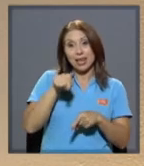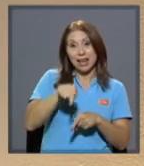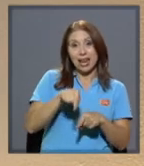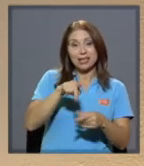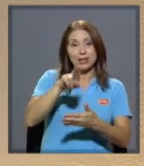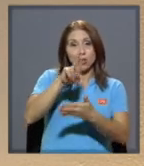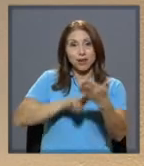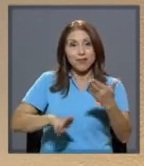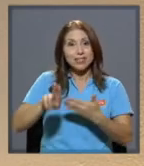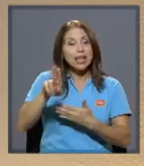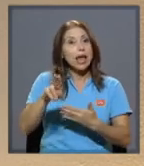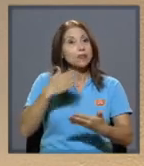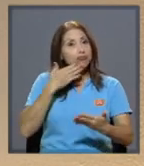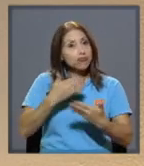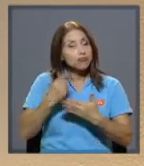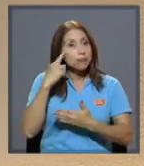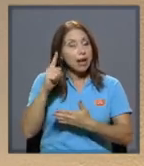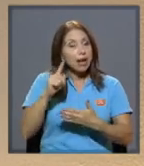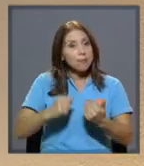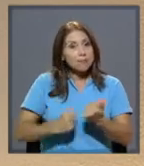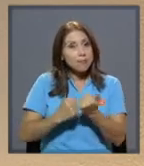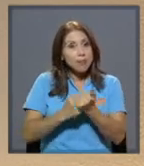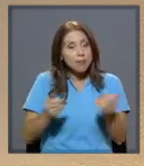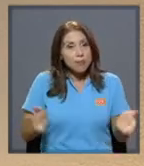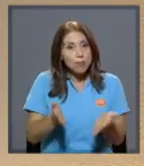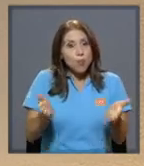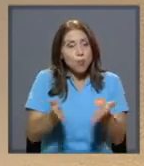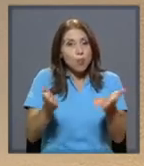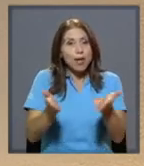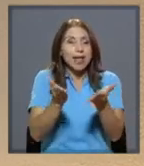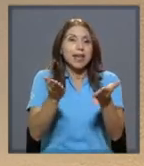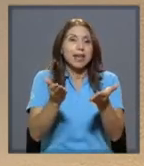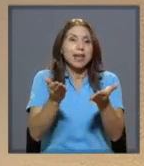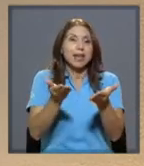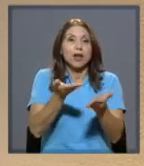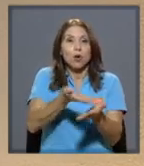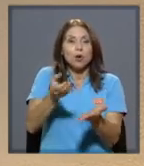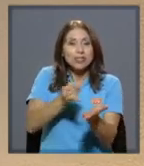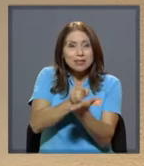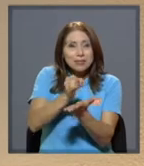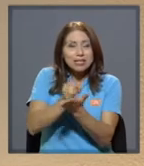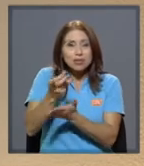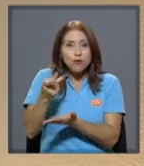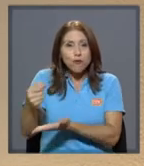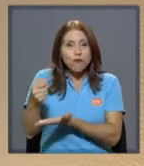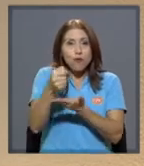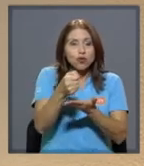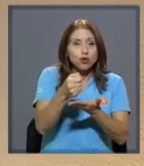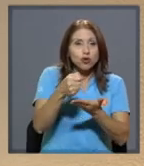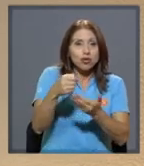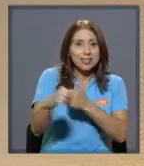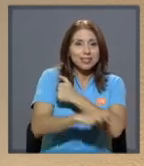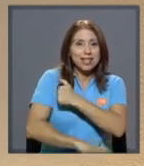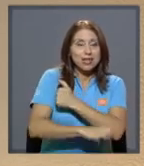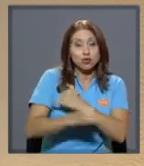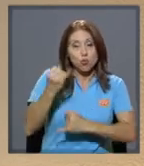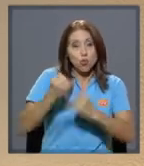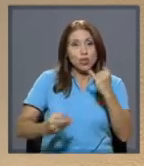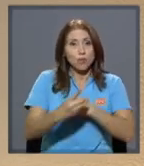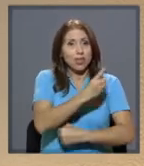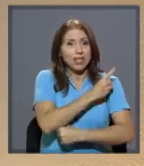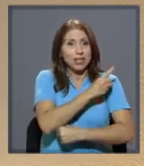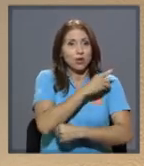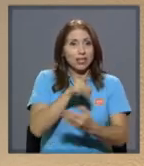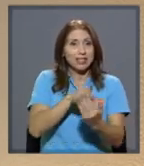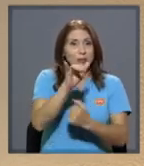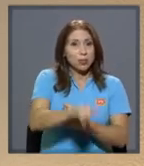promover apoyos de fondos externos. El último director de ese proyecto fue precisamente cuando todavía